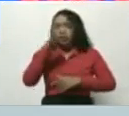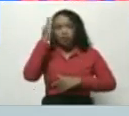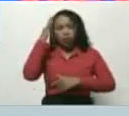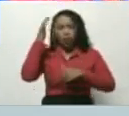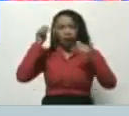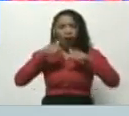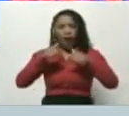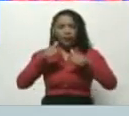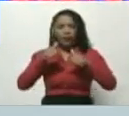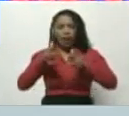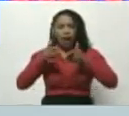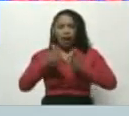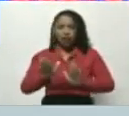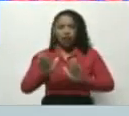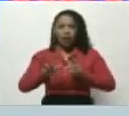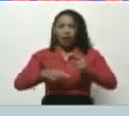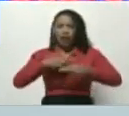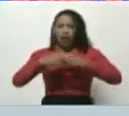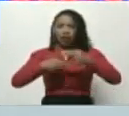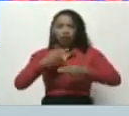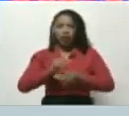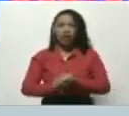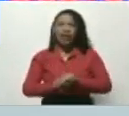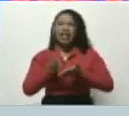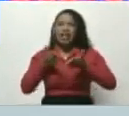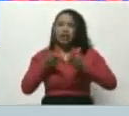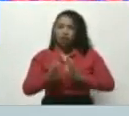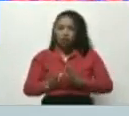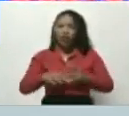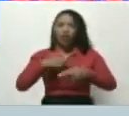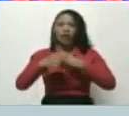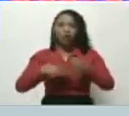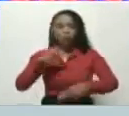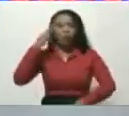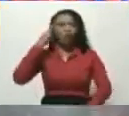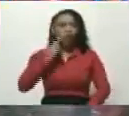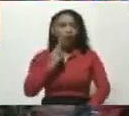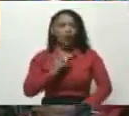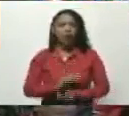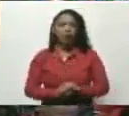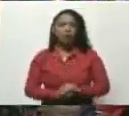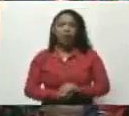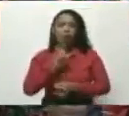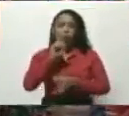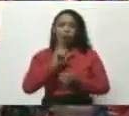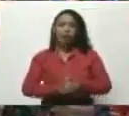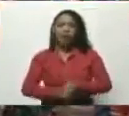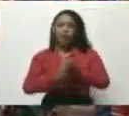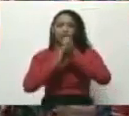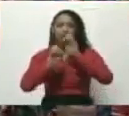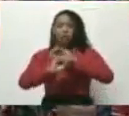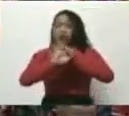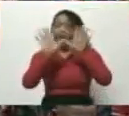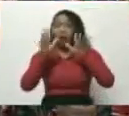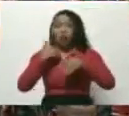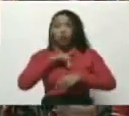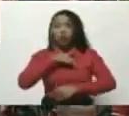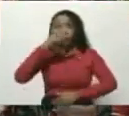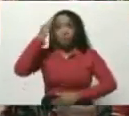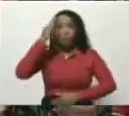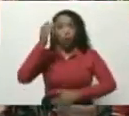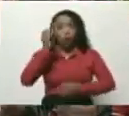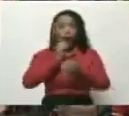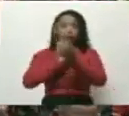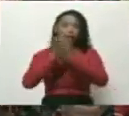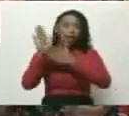partido nació en revolución, nació de la revolución bolivariana con una dirección muy clara de nuestro comandante